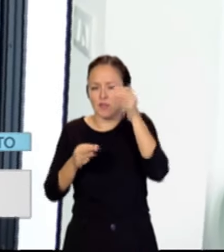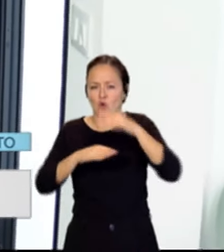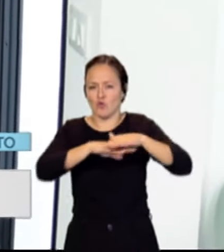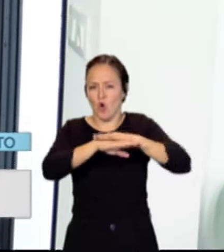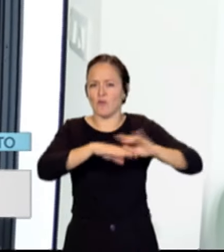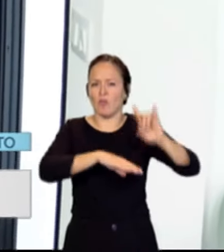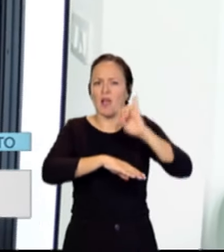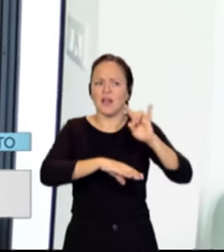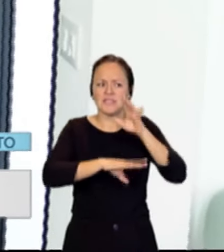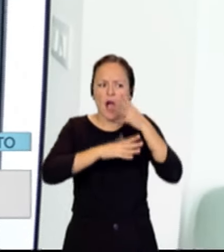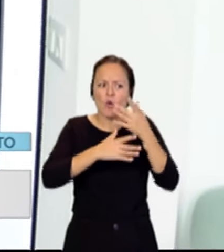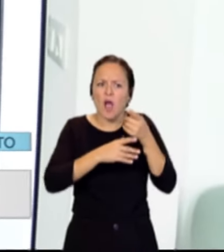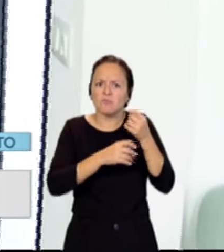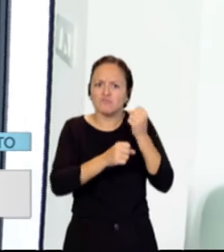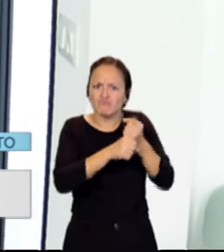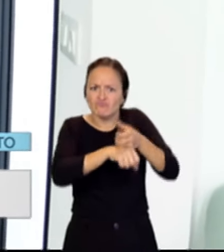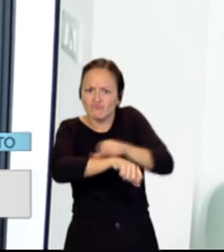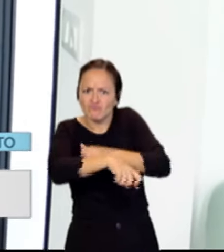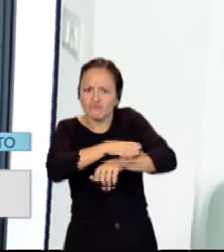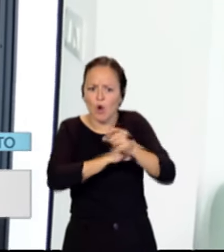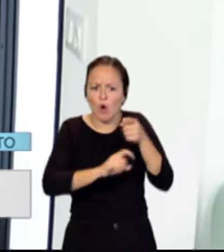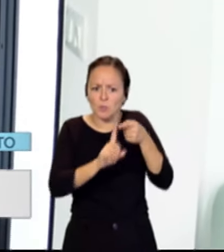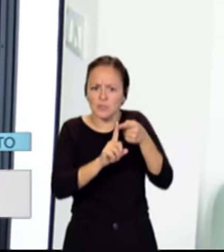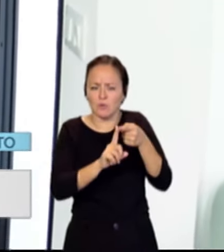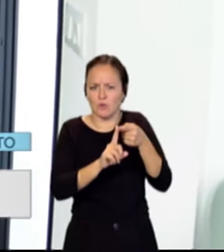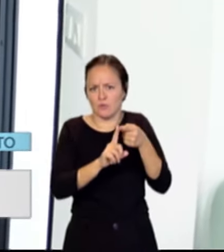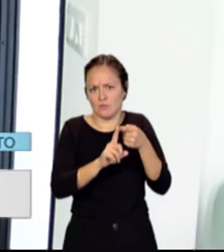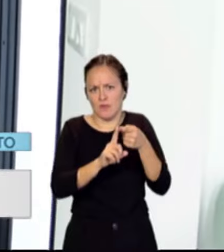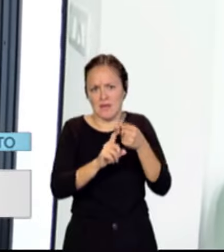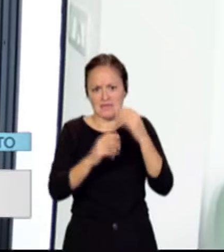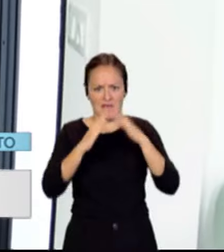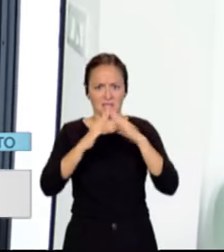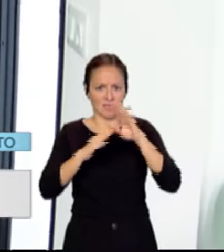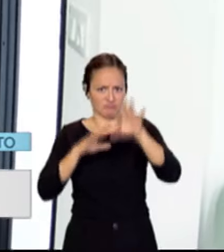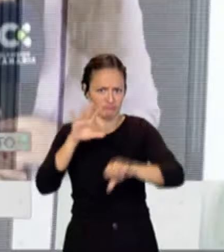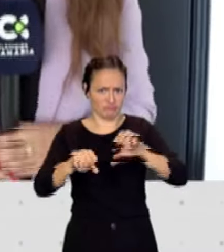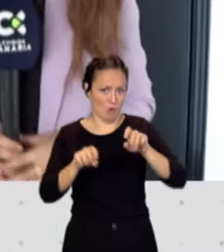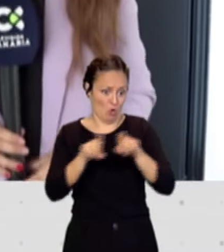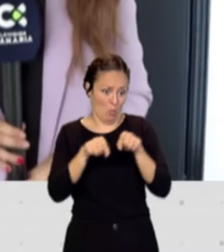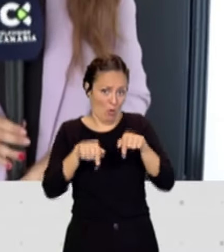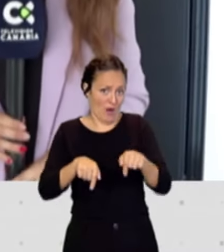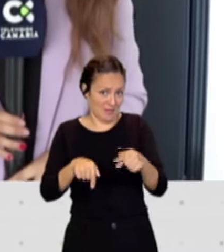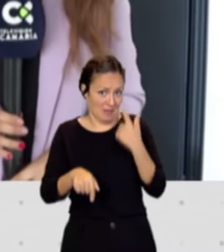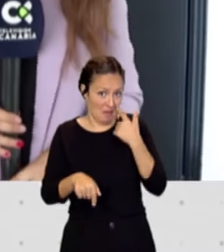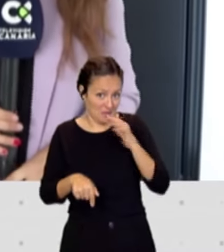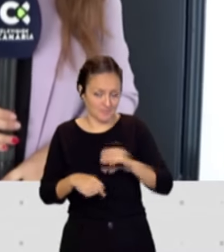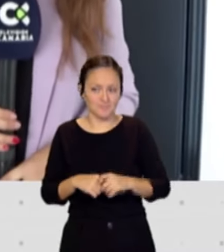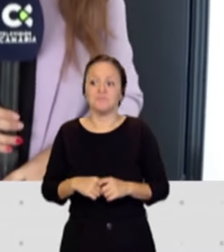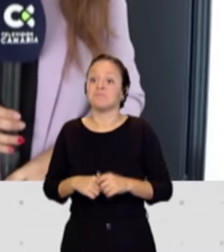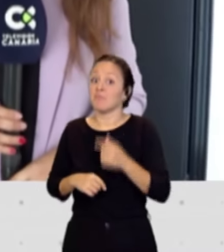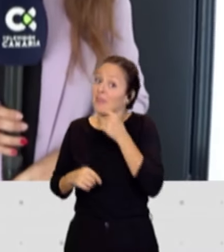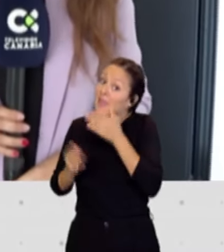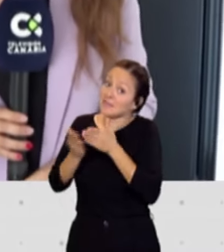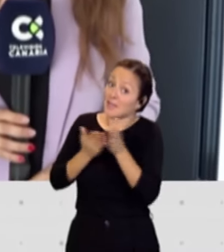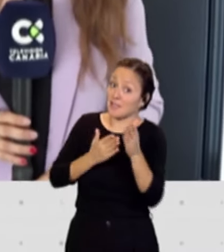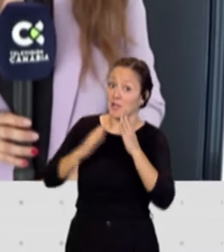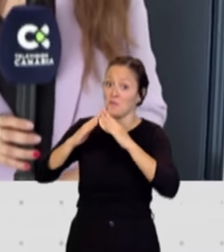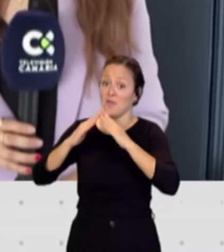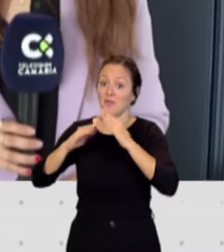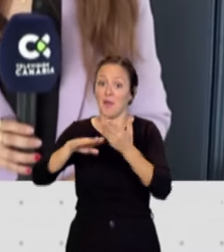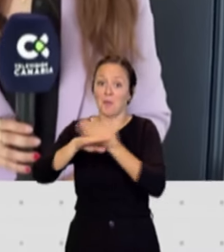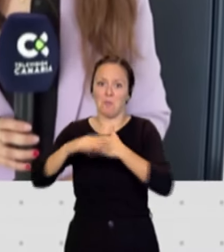gobierno de Canarias para fomentar como decíamos la adquisición de casas como estas Pues ahy que da esa alternativa las viviendas modulares